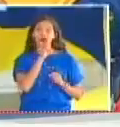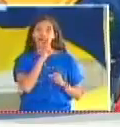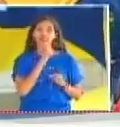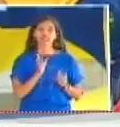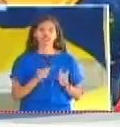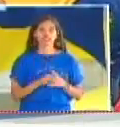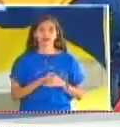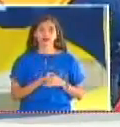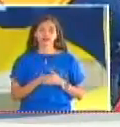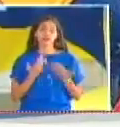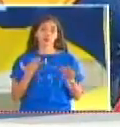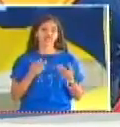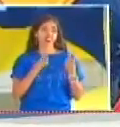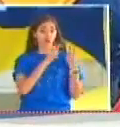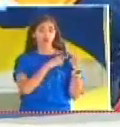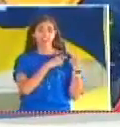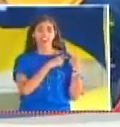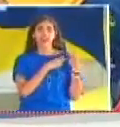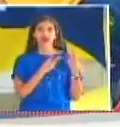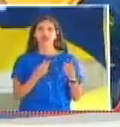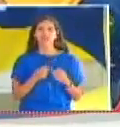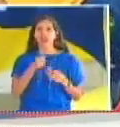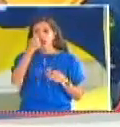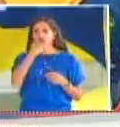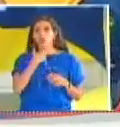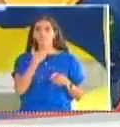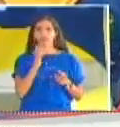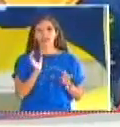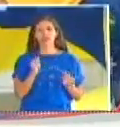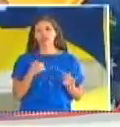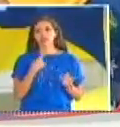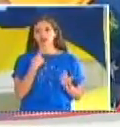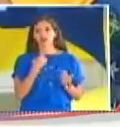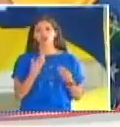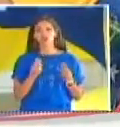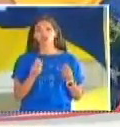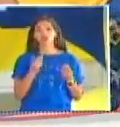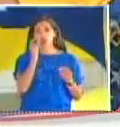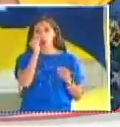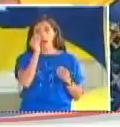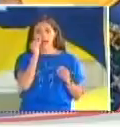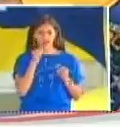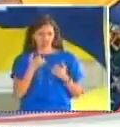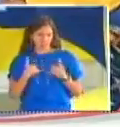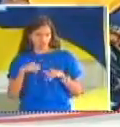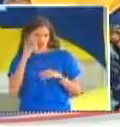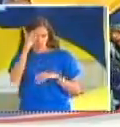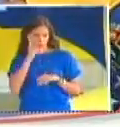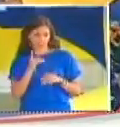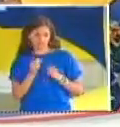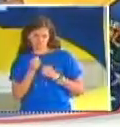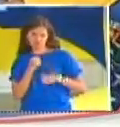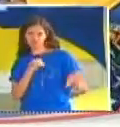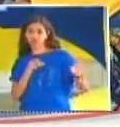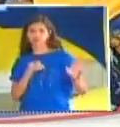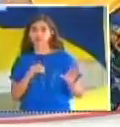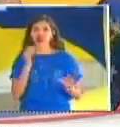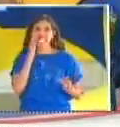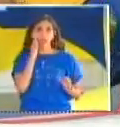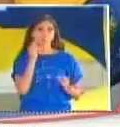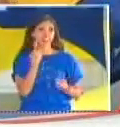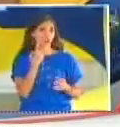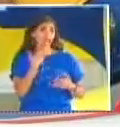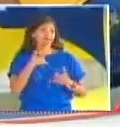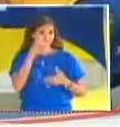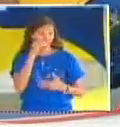porque generalmente esta responsabilidad, hay hombres, y debo decirles que son muchos los que abandonan a las compañeras cuando nace un hijo o